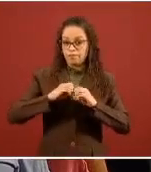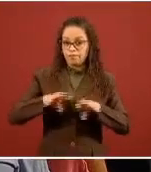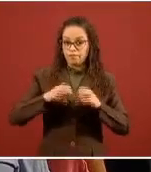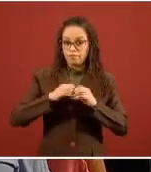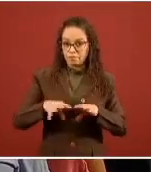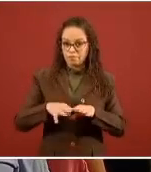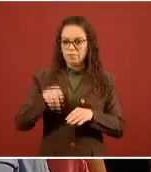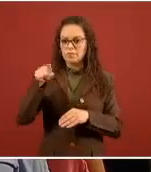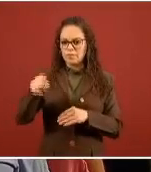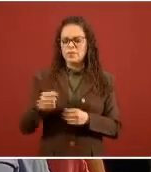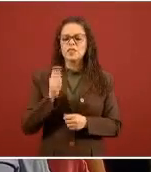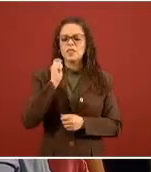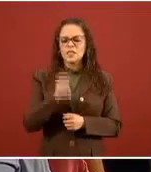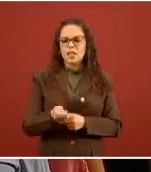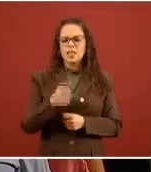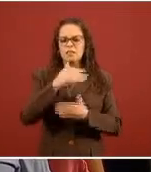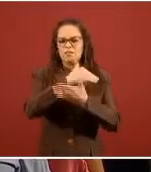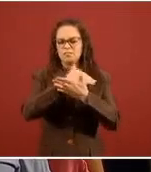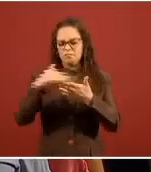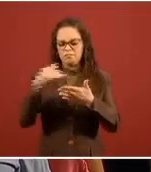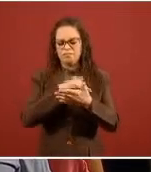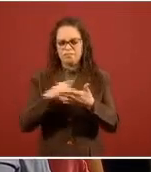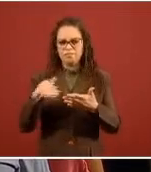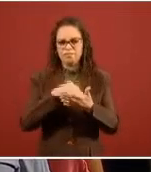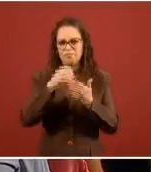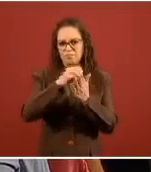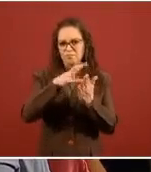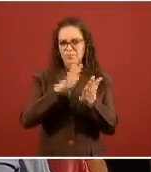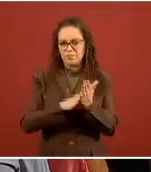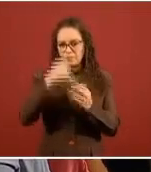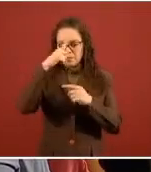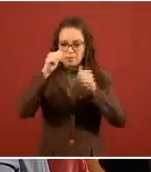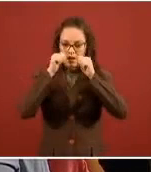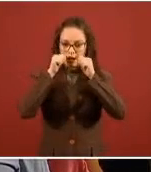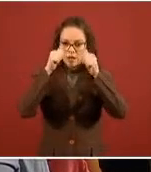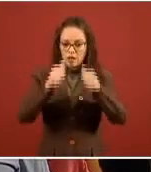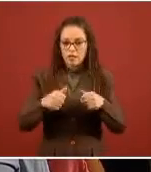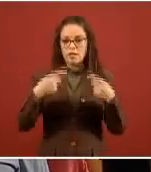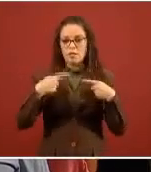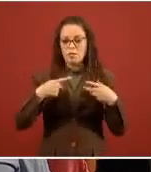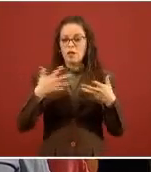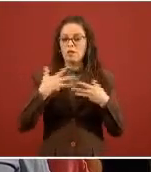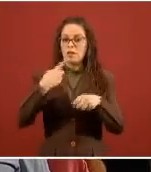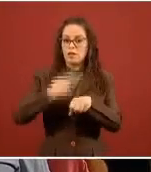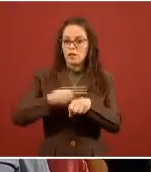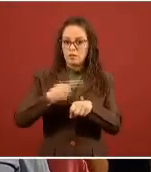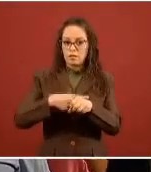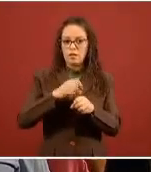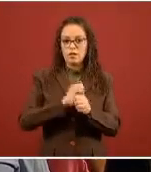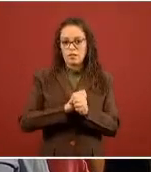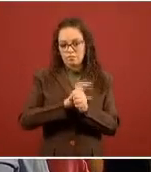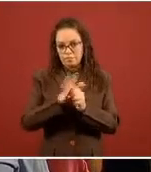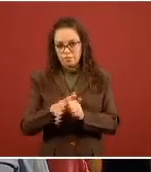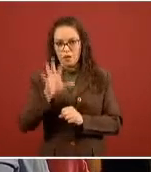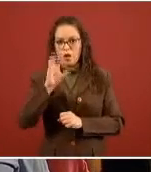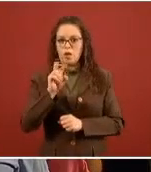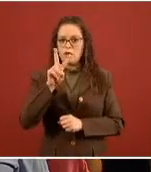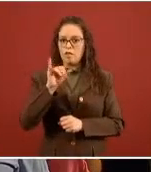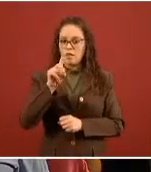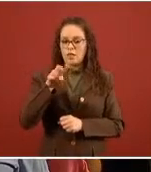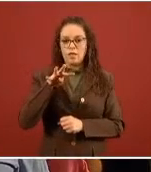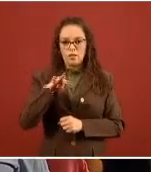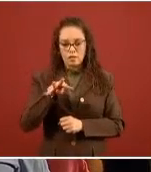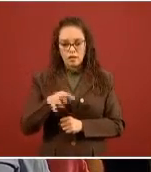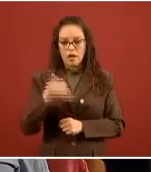que incorpora el lineamiento de atención a pacientes con COVID-19, el lineamiento también de